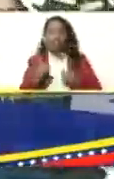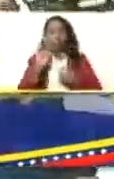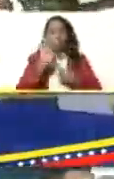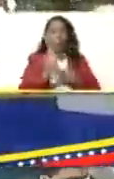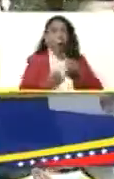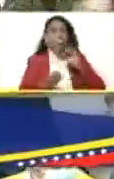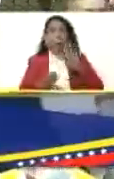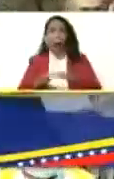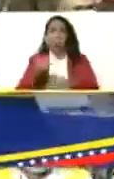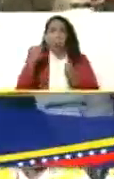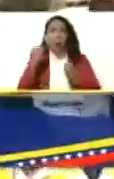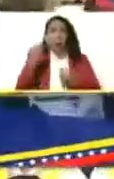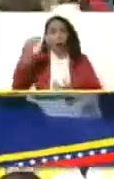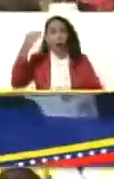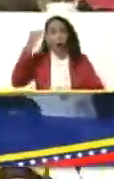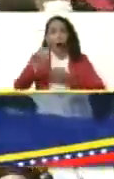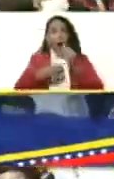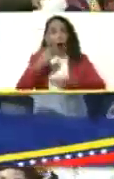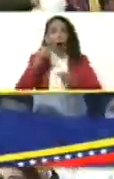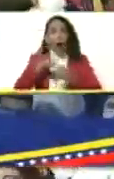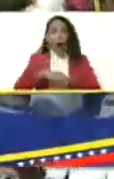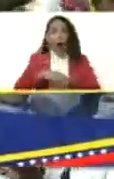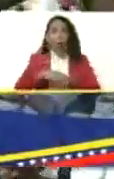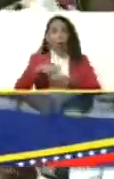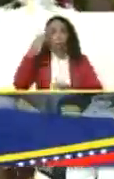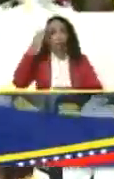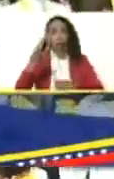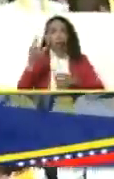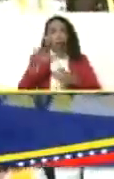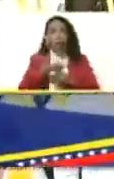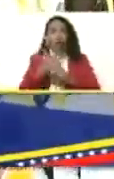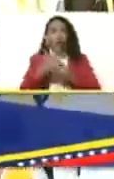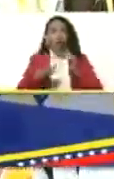ser militares en situación de actividad.